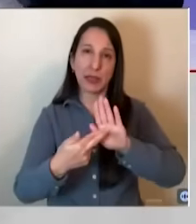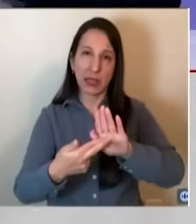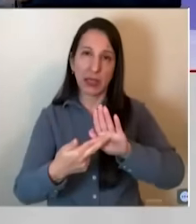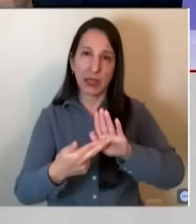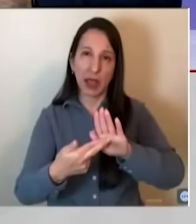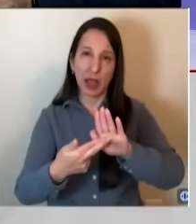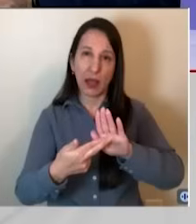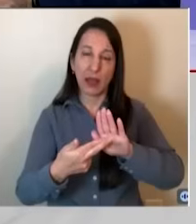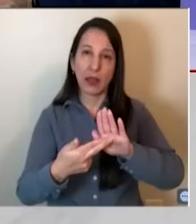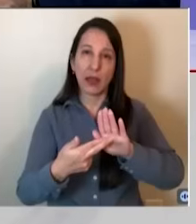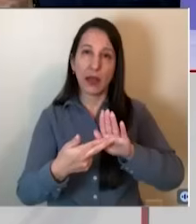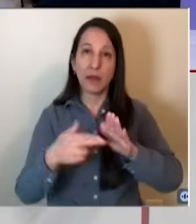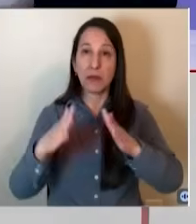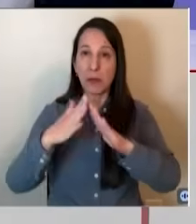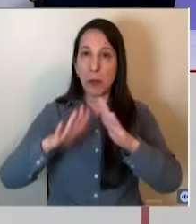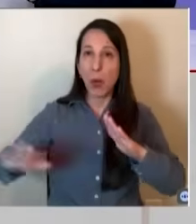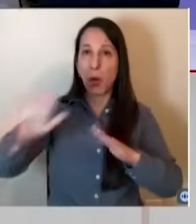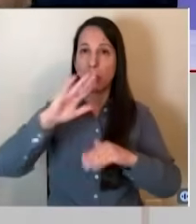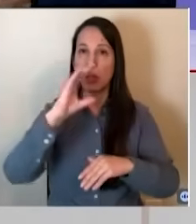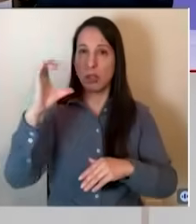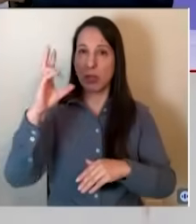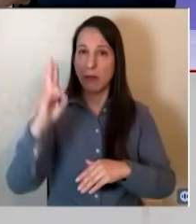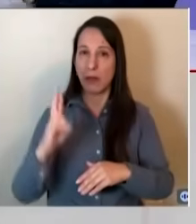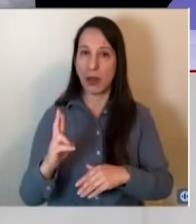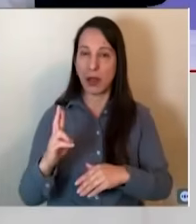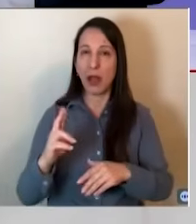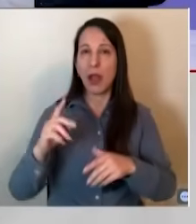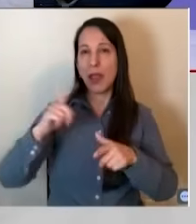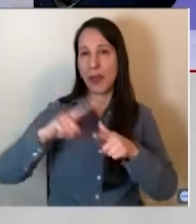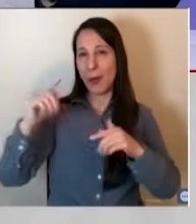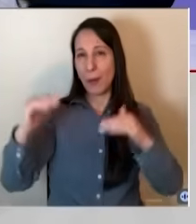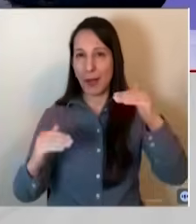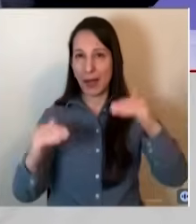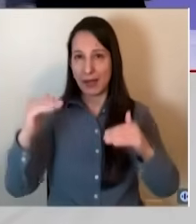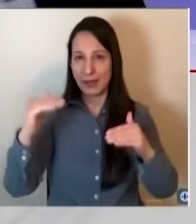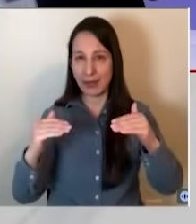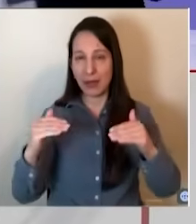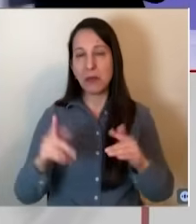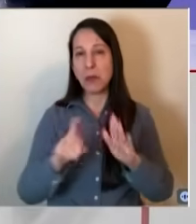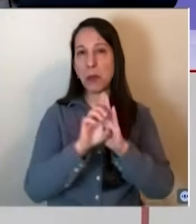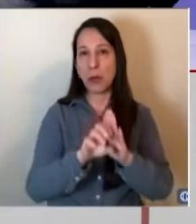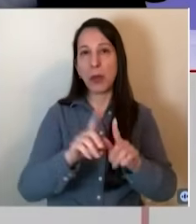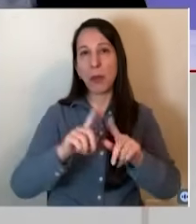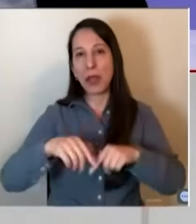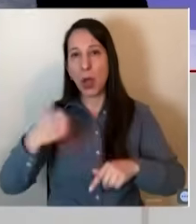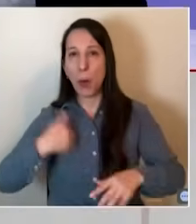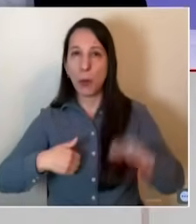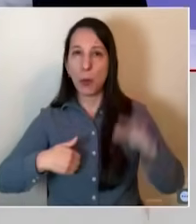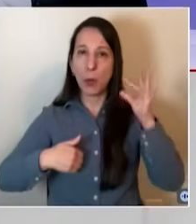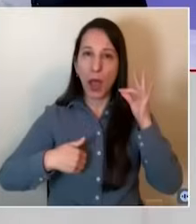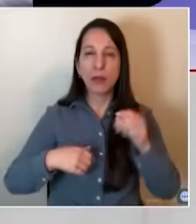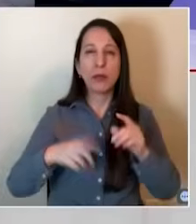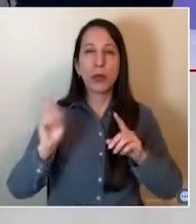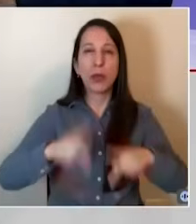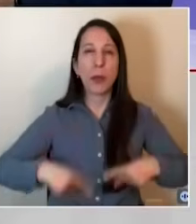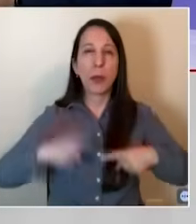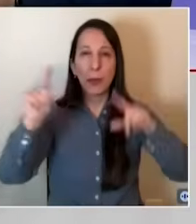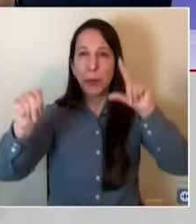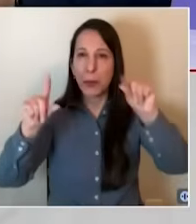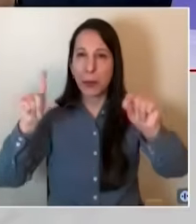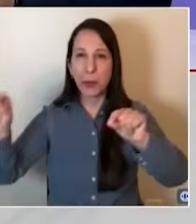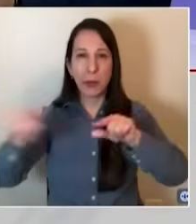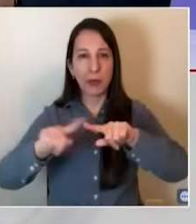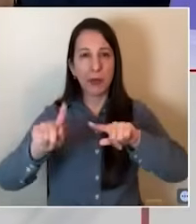la población costarricense. Entonces debería tener un balance por género, por región, por grupo